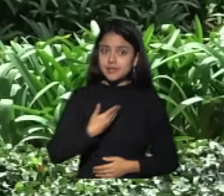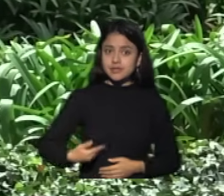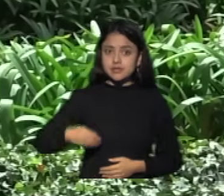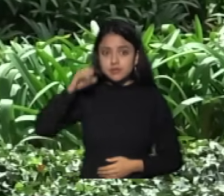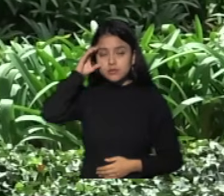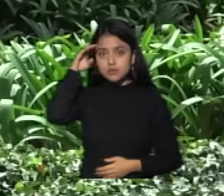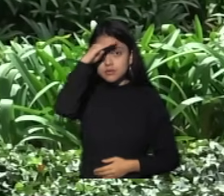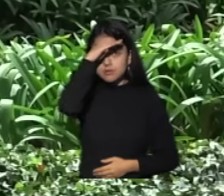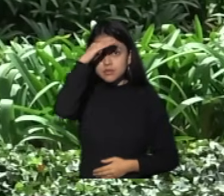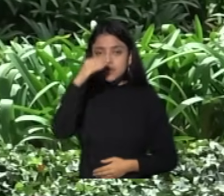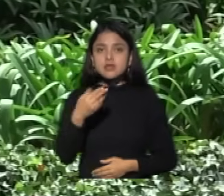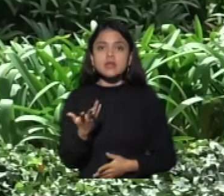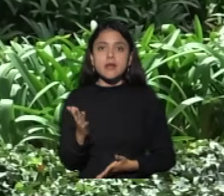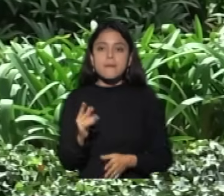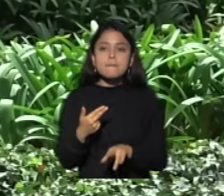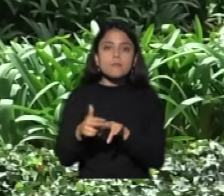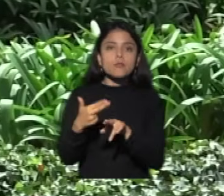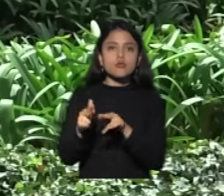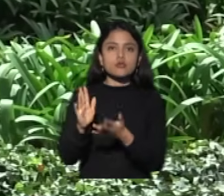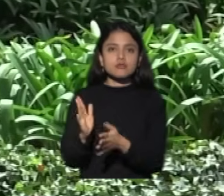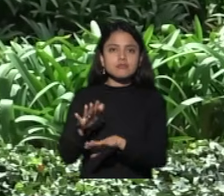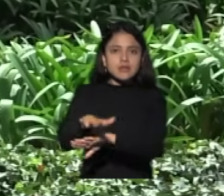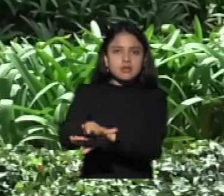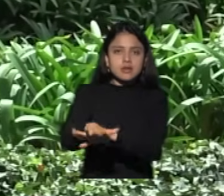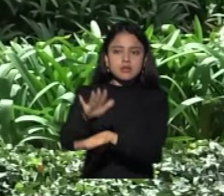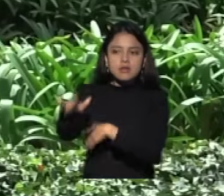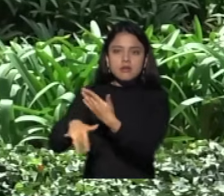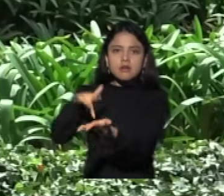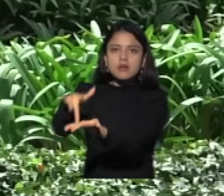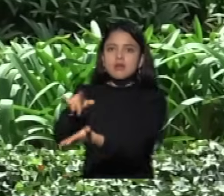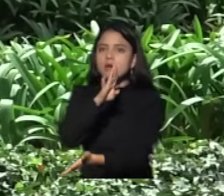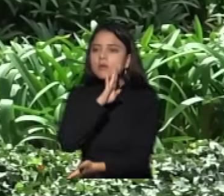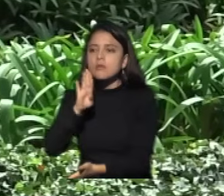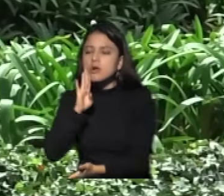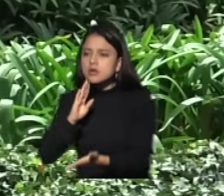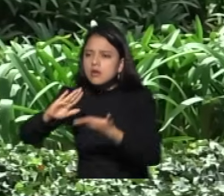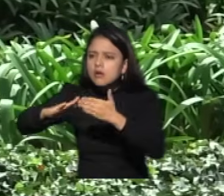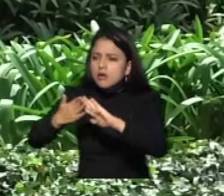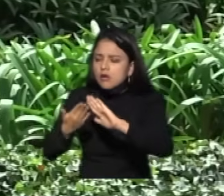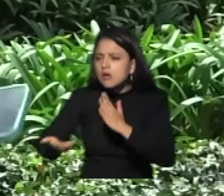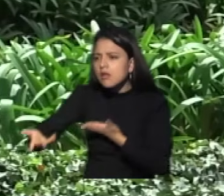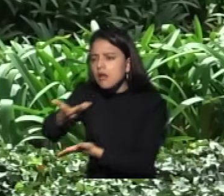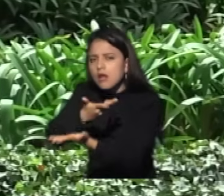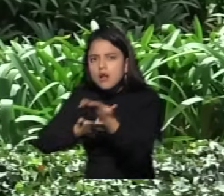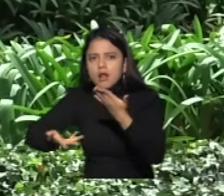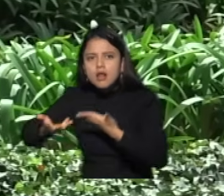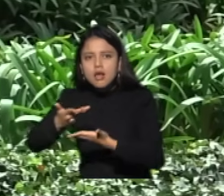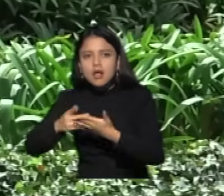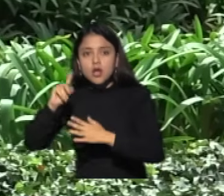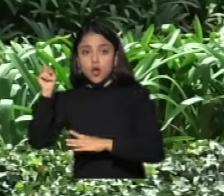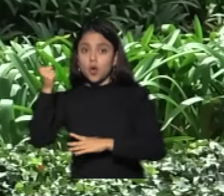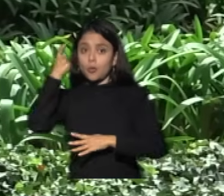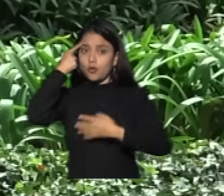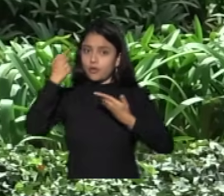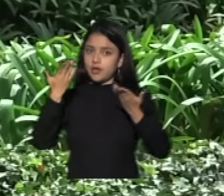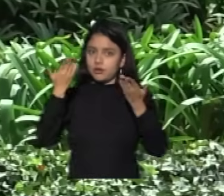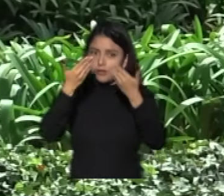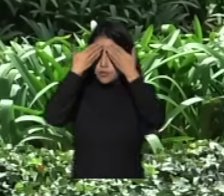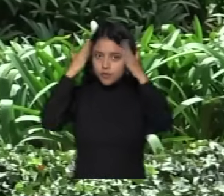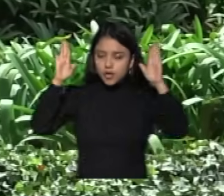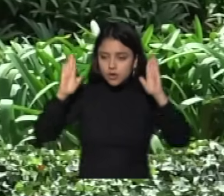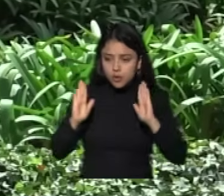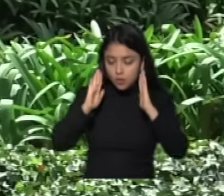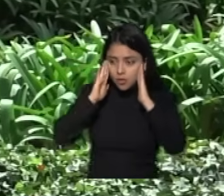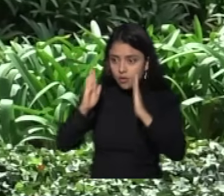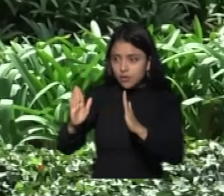se trasladará a la localidad de Bosa, donde sostendrá un encuentro con los habitantes como parte de este gobierno con el pueblo que se adelanta desde